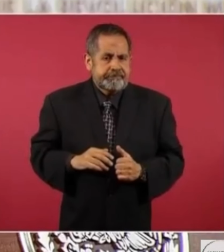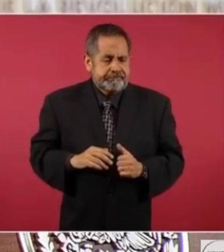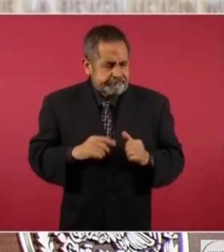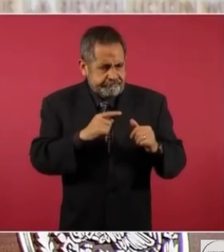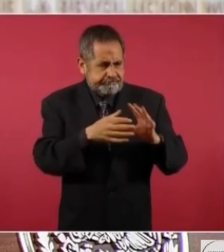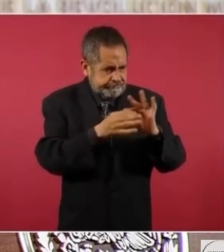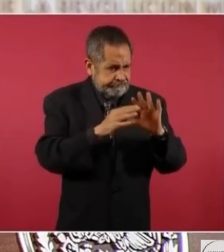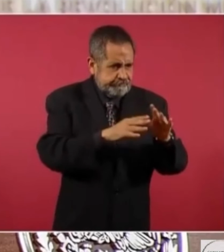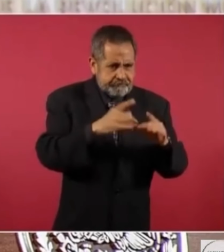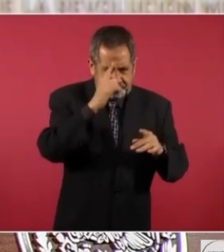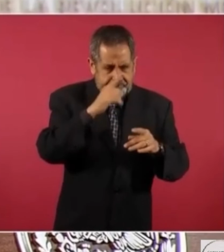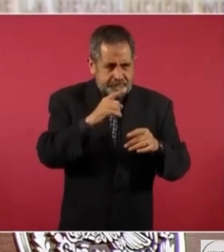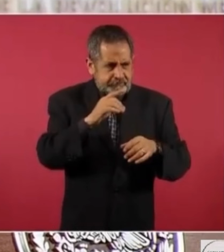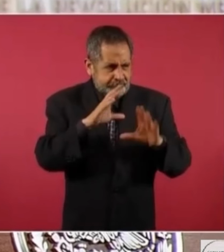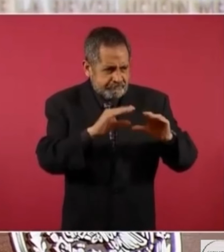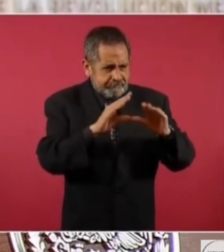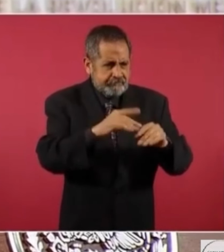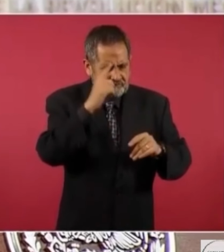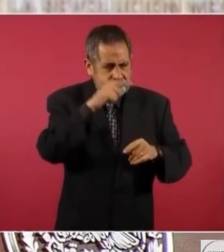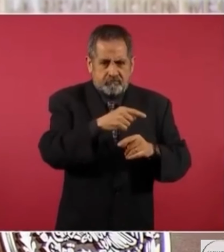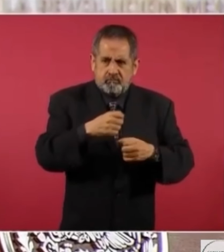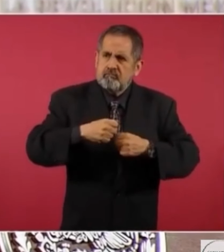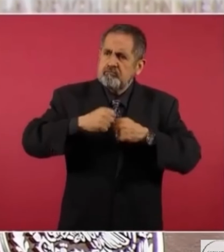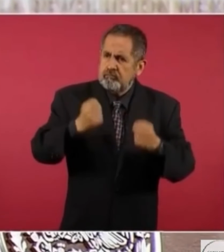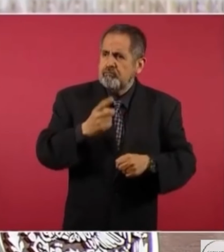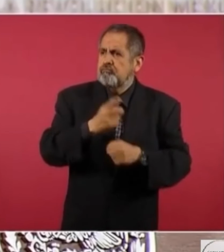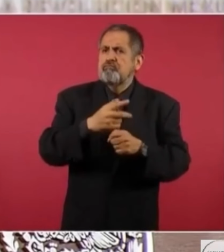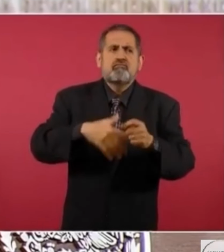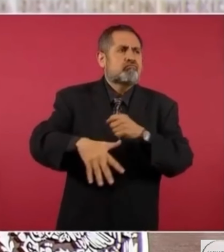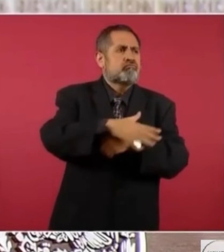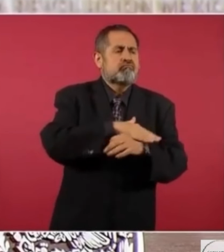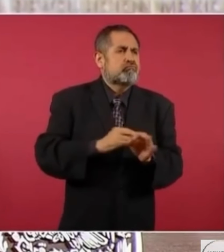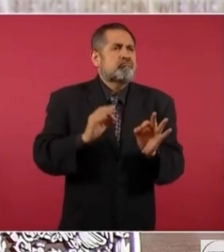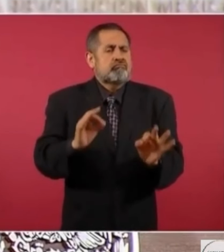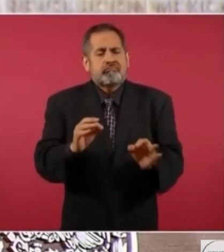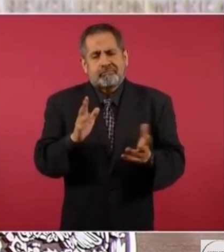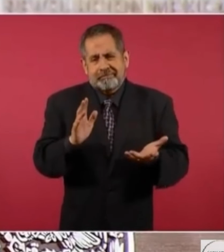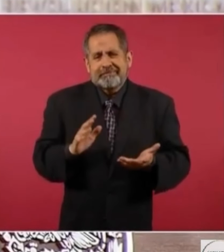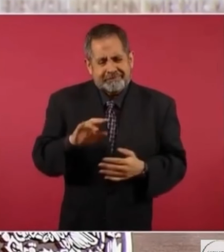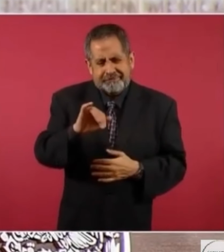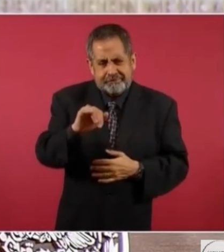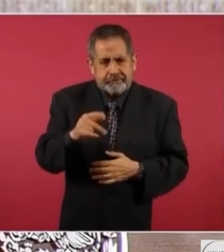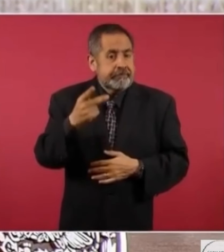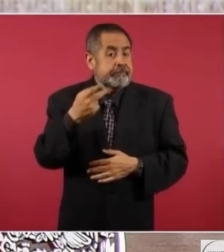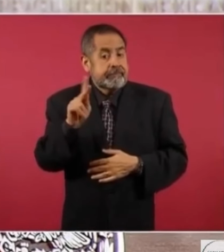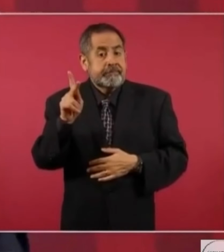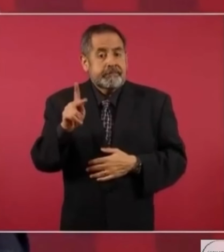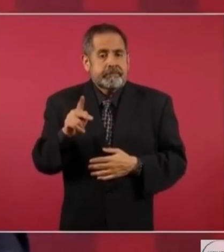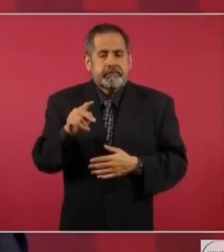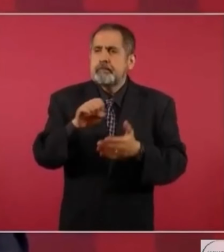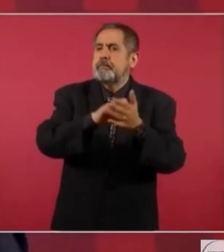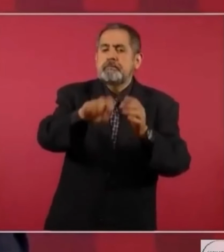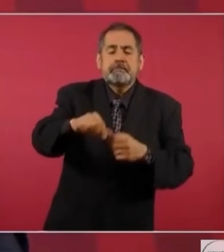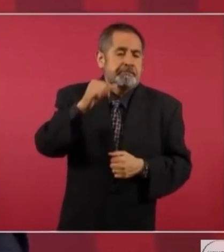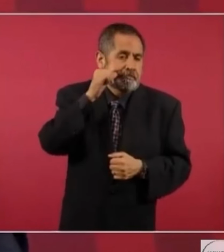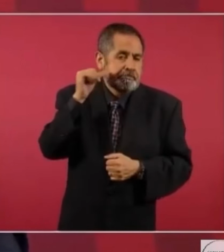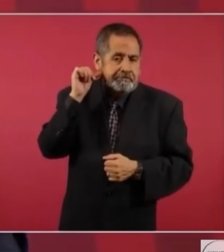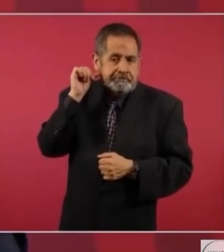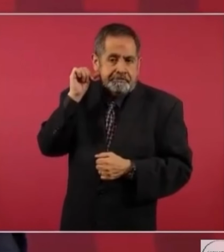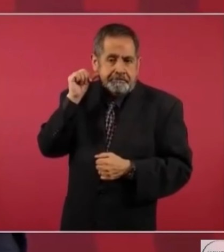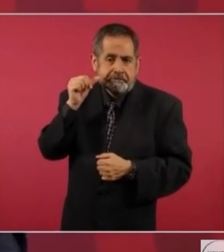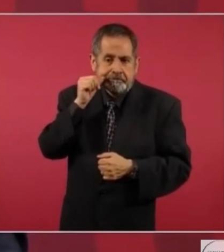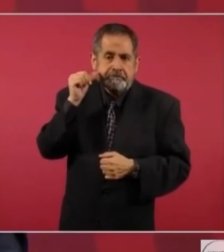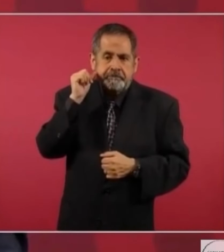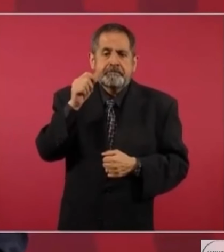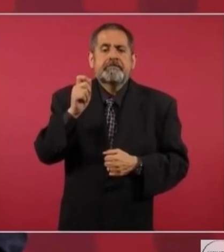garanticen la seguridad pública Pero hay casos ayer por ejemplo